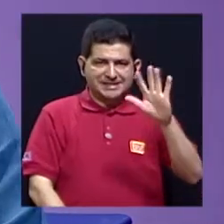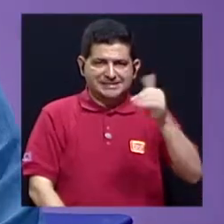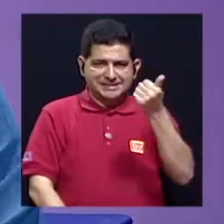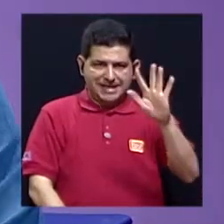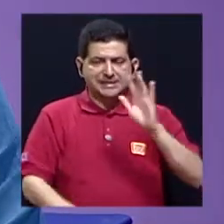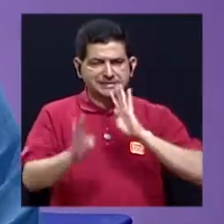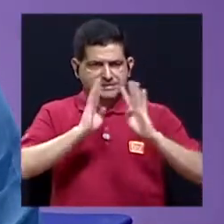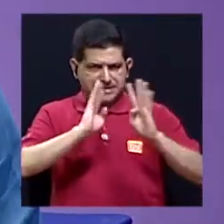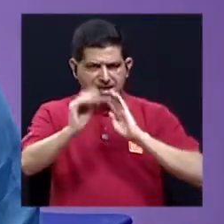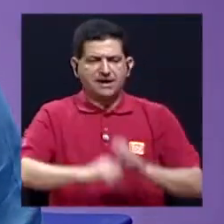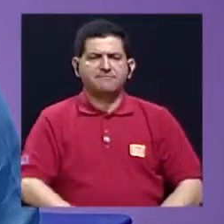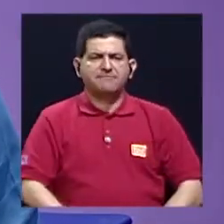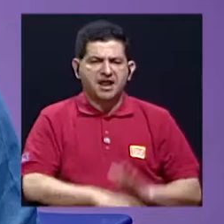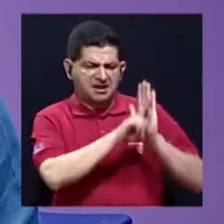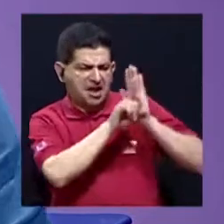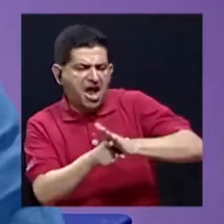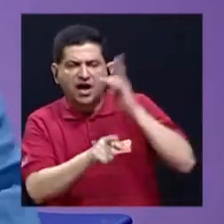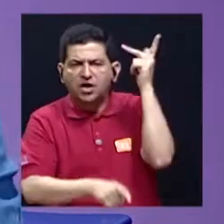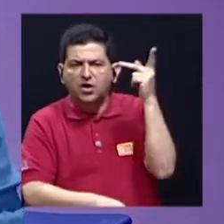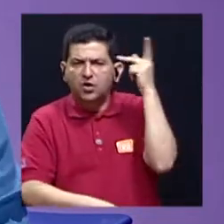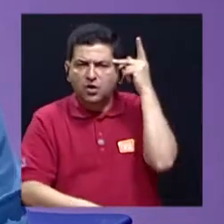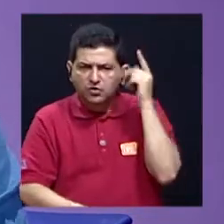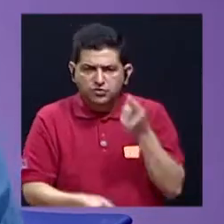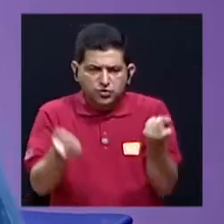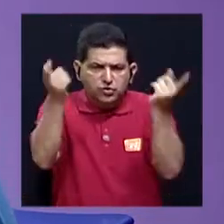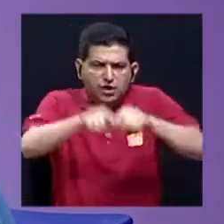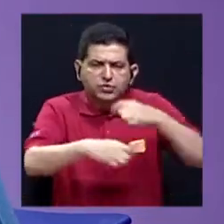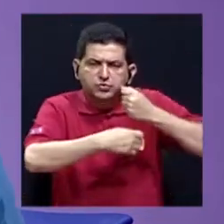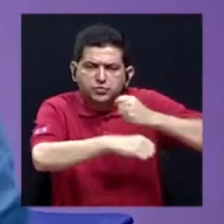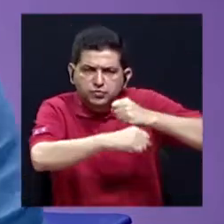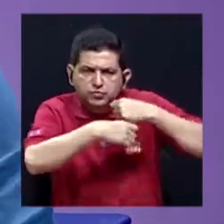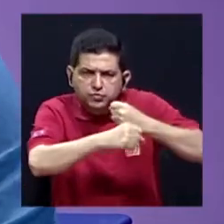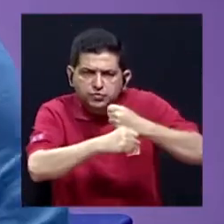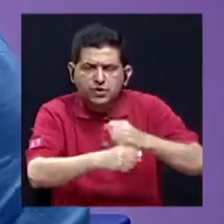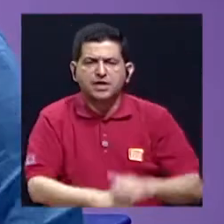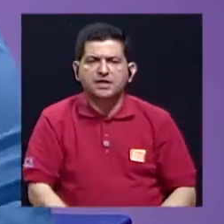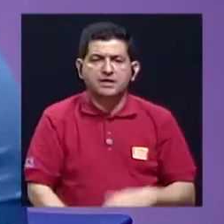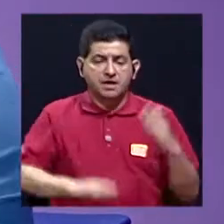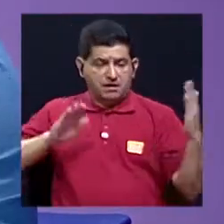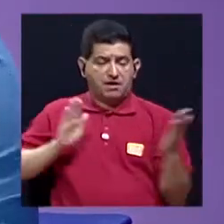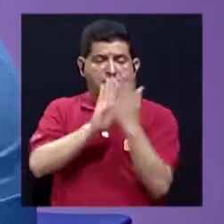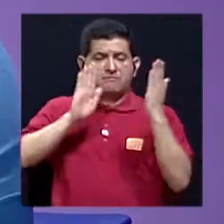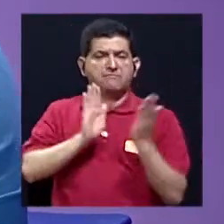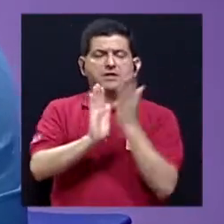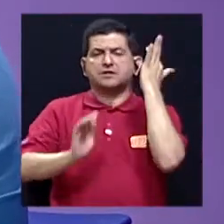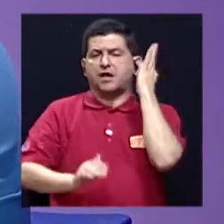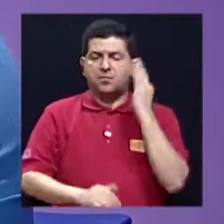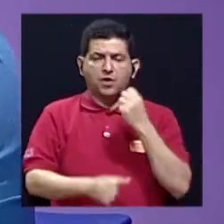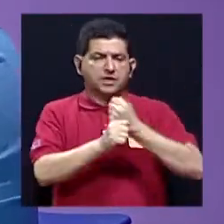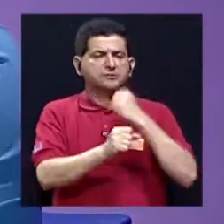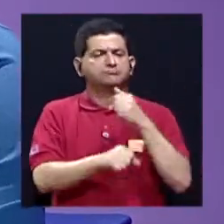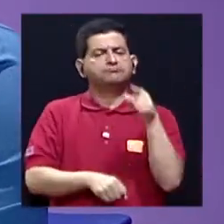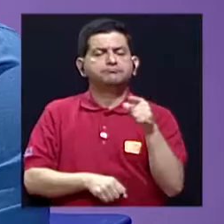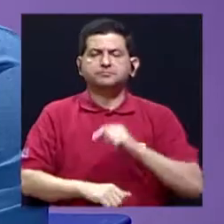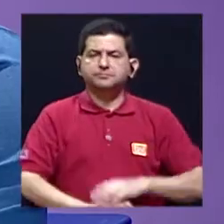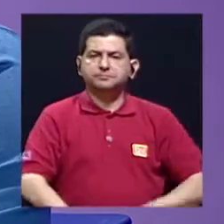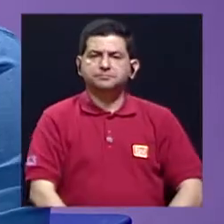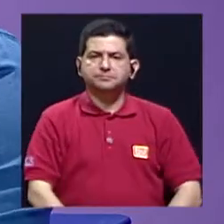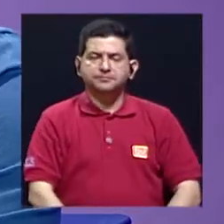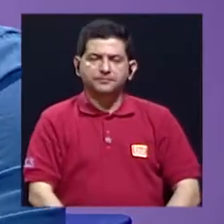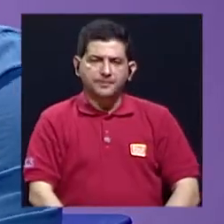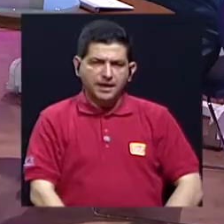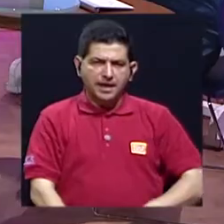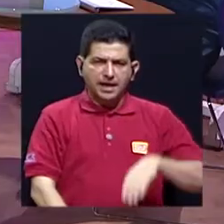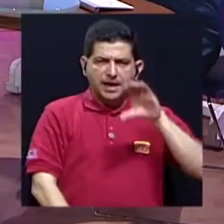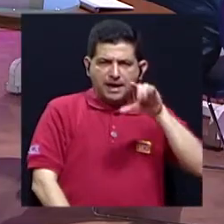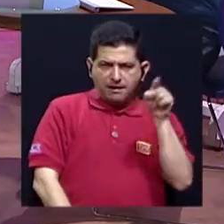25-11-15-15. Vamos a hablar del acoso político en las municipalidades que viven o enfrentan las mujeres municipalistas. Carmen, usted